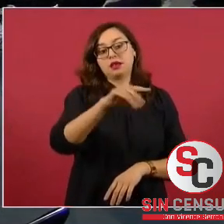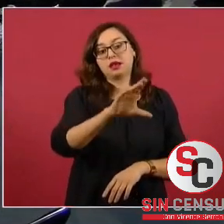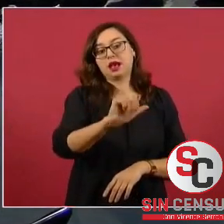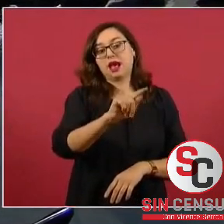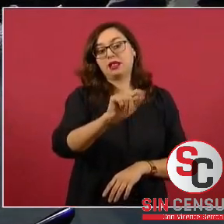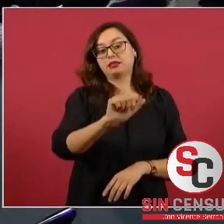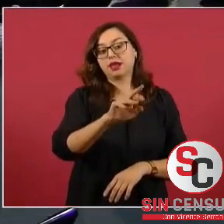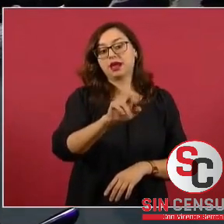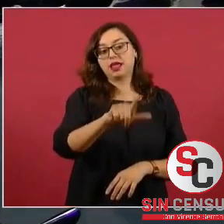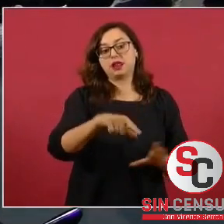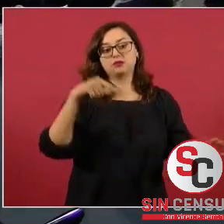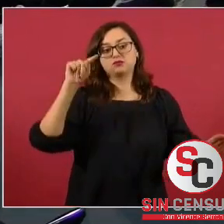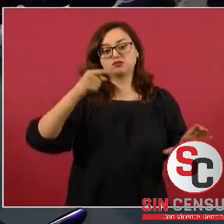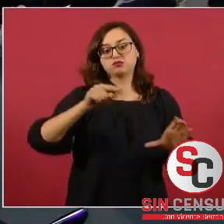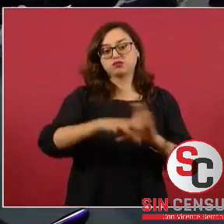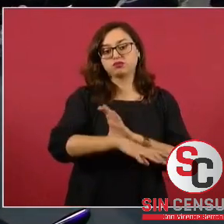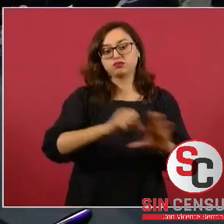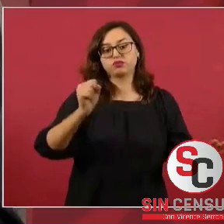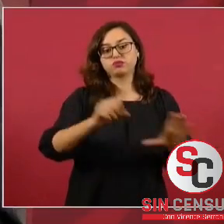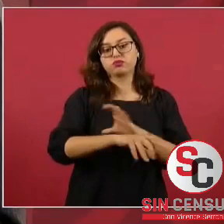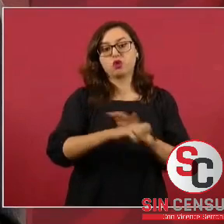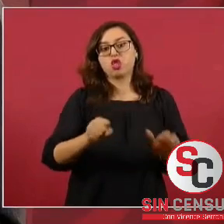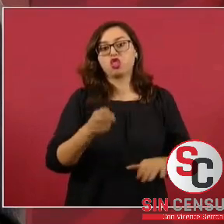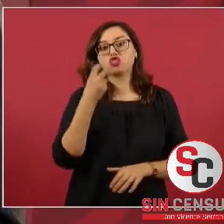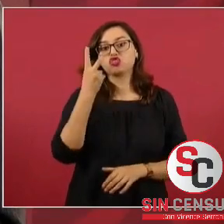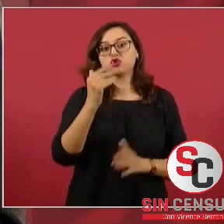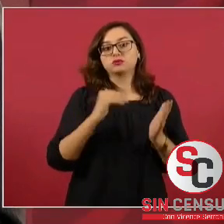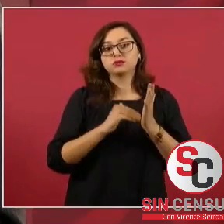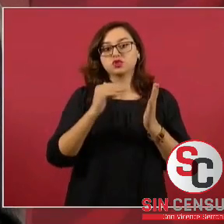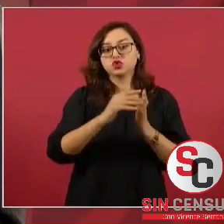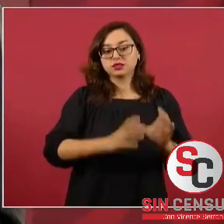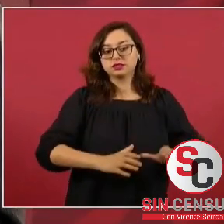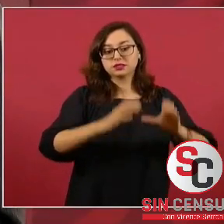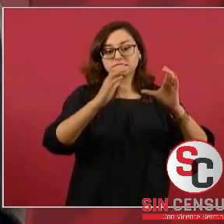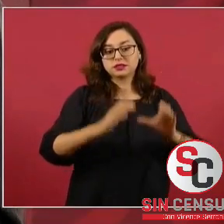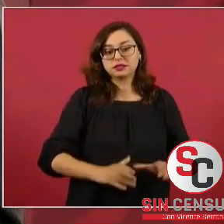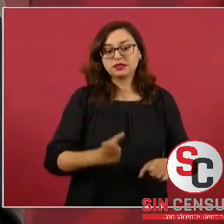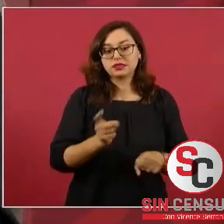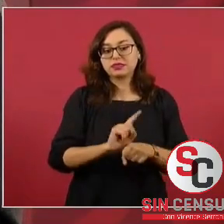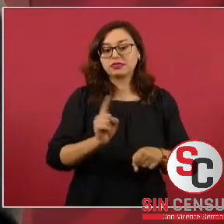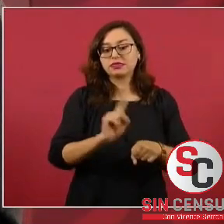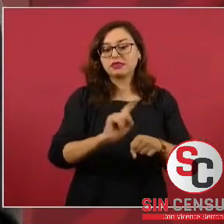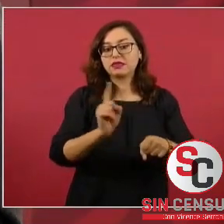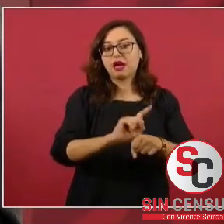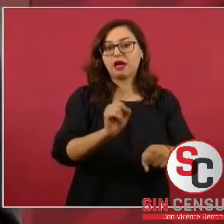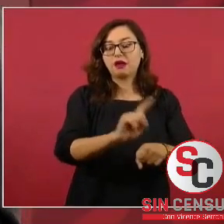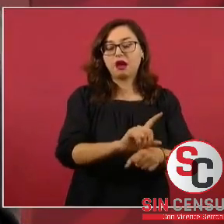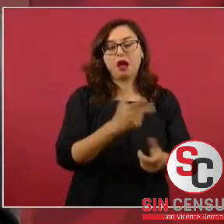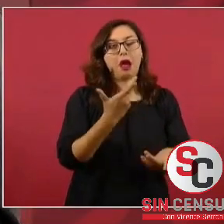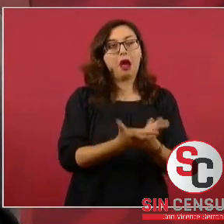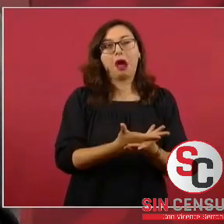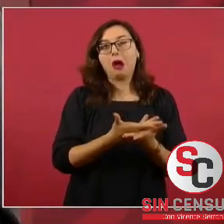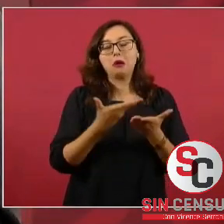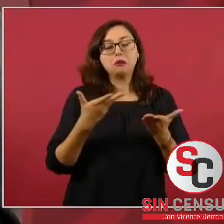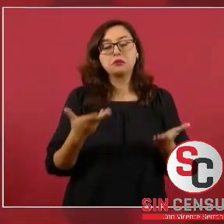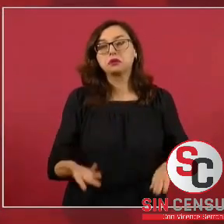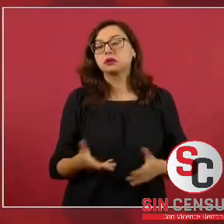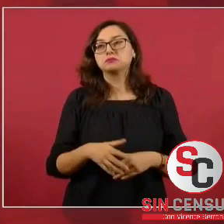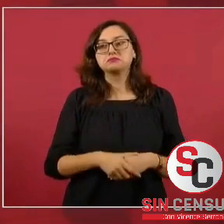un poco más de 2 millones de barriles diarios. Y ahora debe de